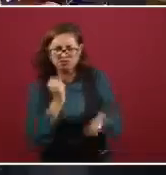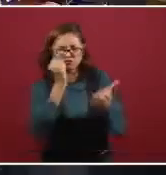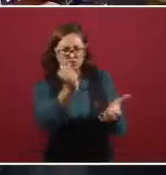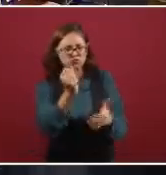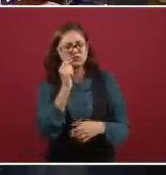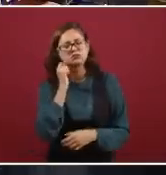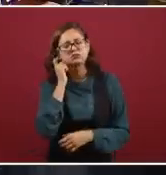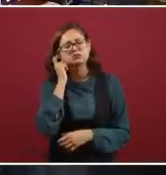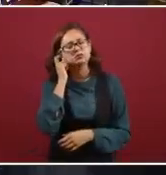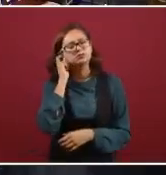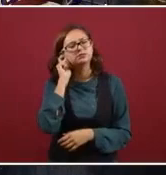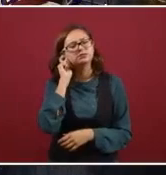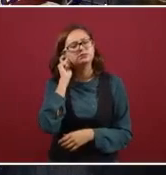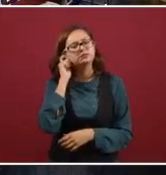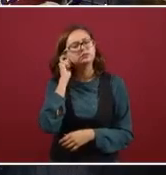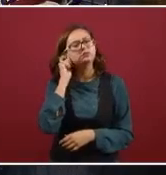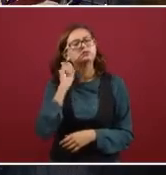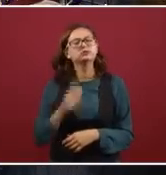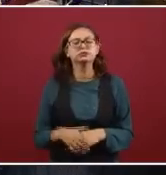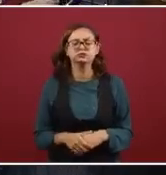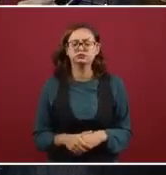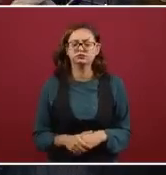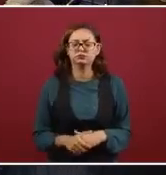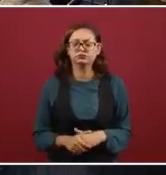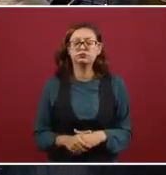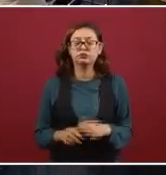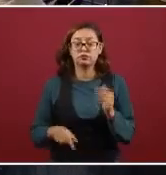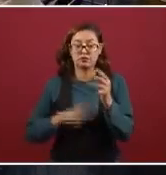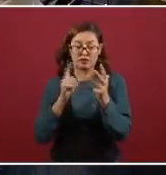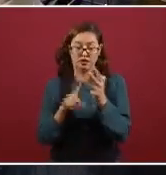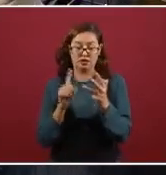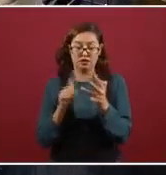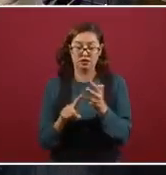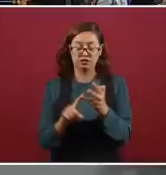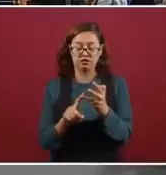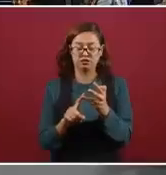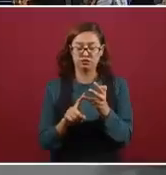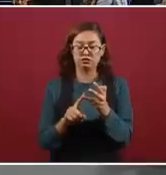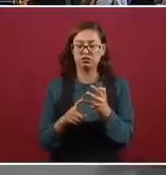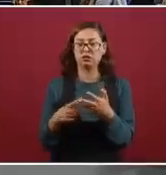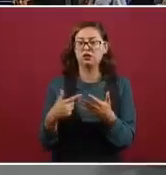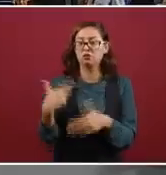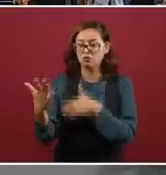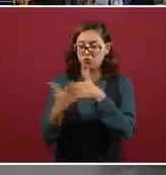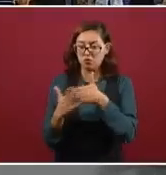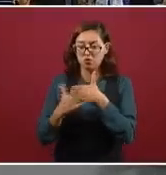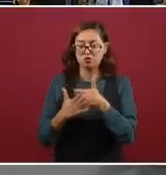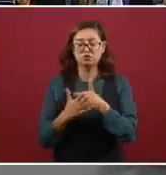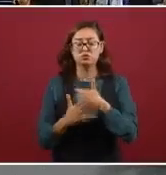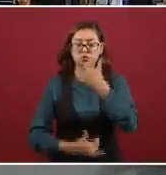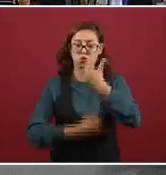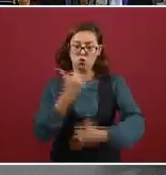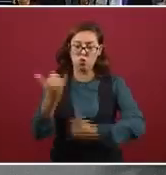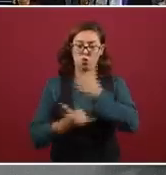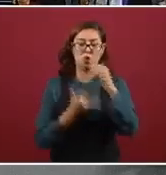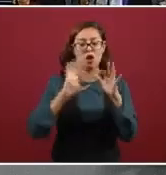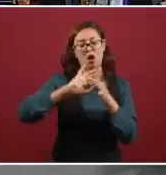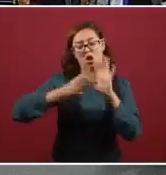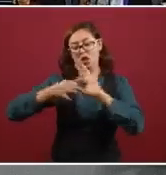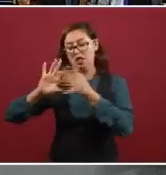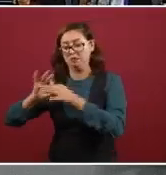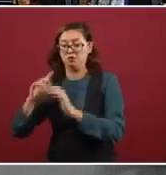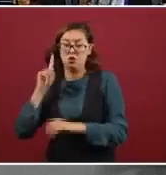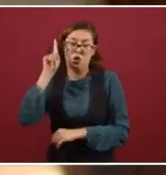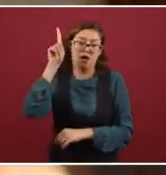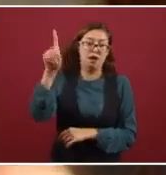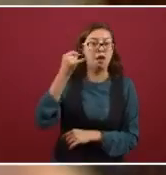en esta entrega de recursos, ¿está considerando los Juegos Olímpicos de Tokio? Y cuando usted dice